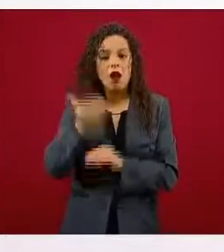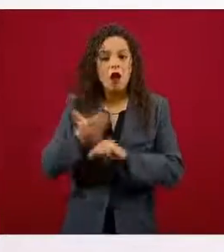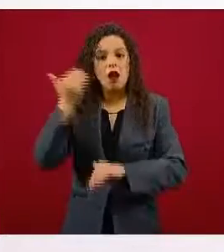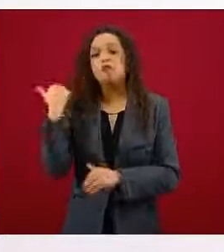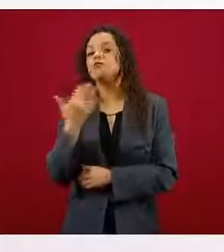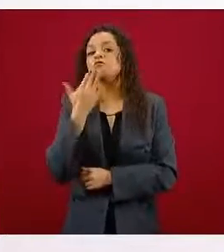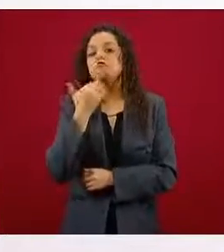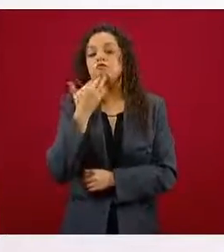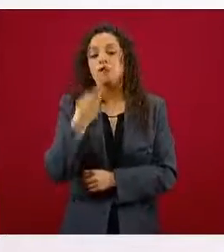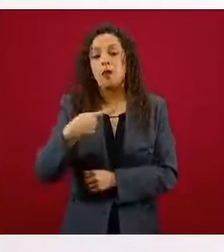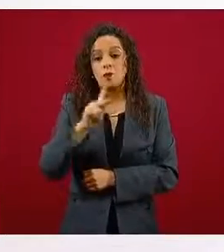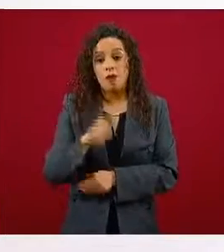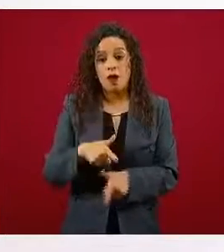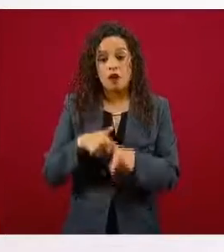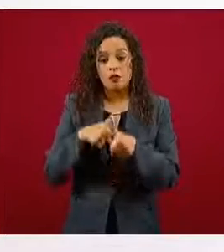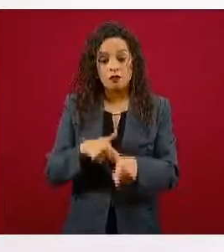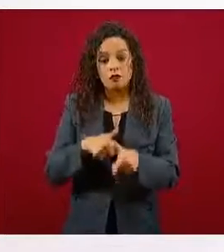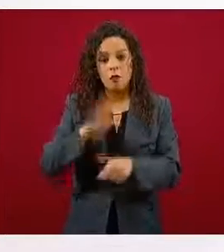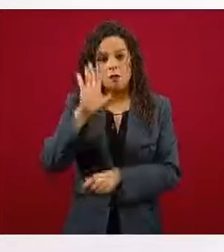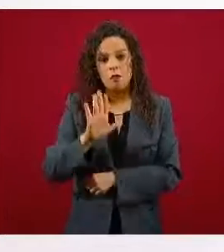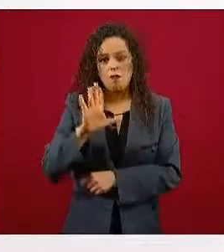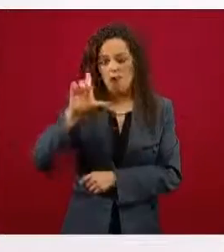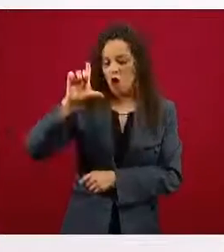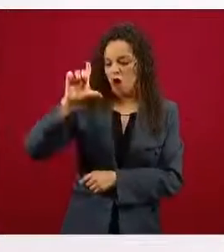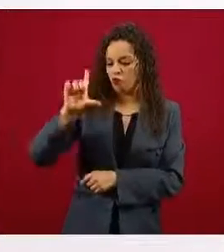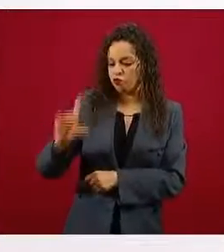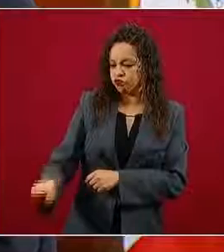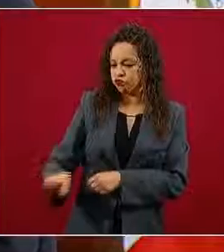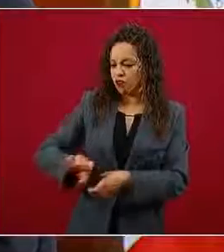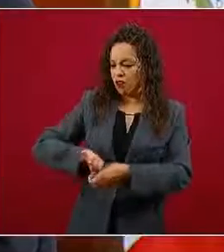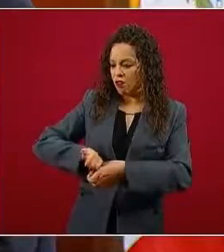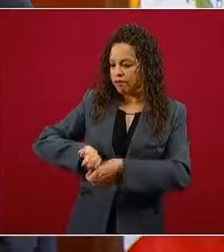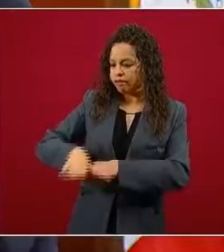actuales condiciones de miseria general.